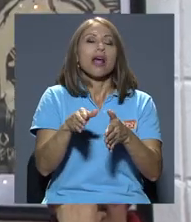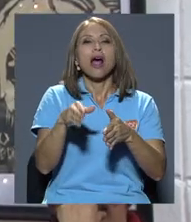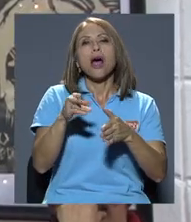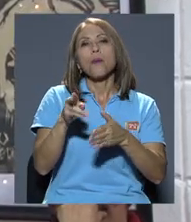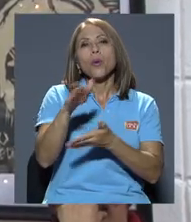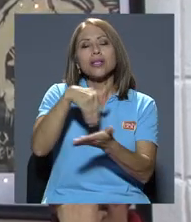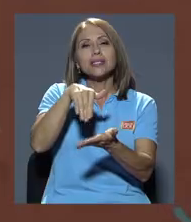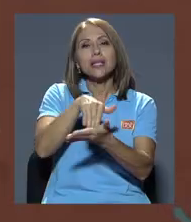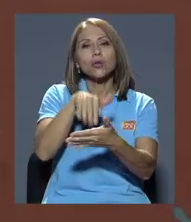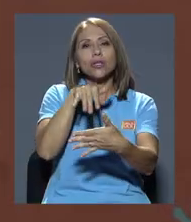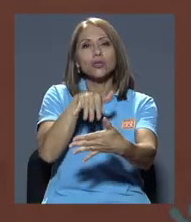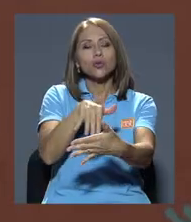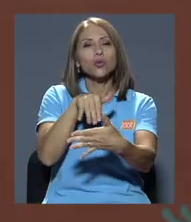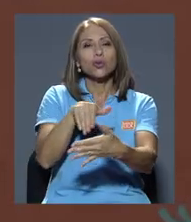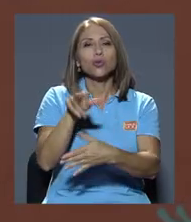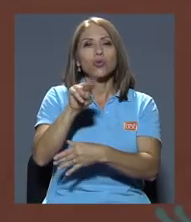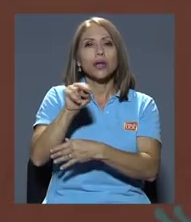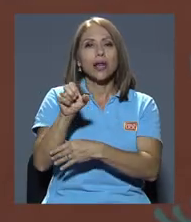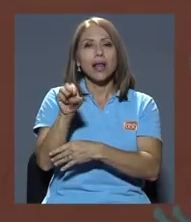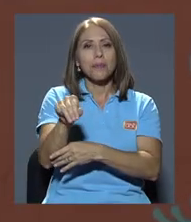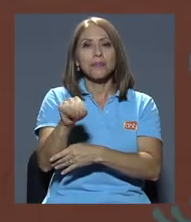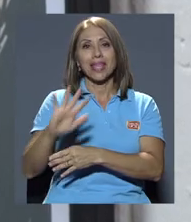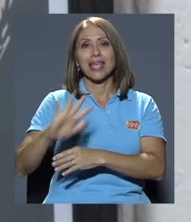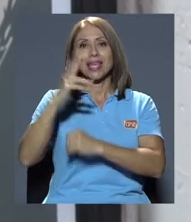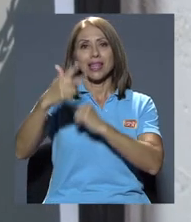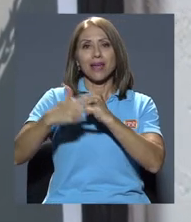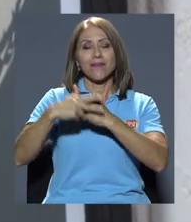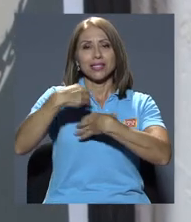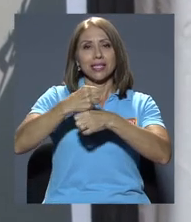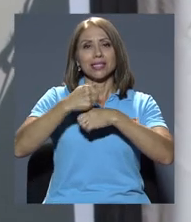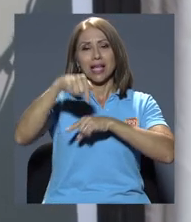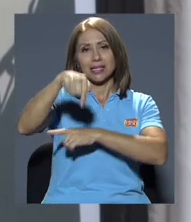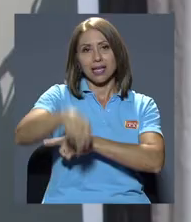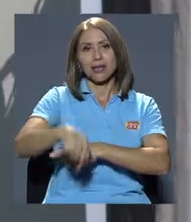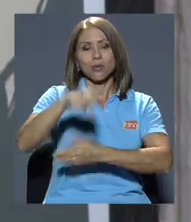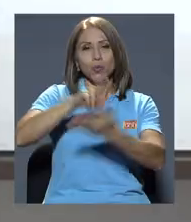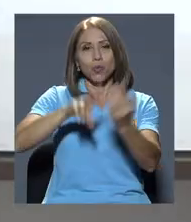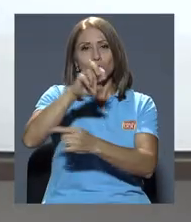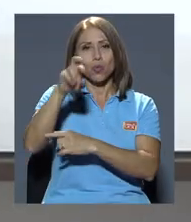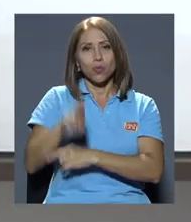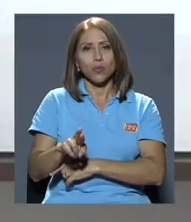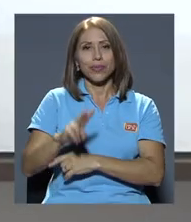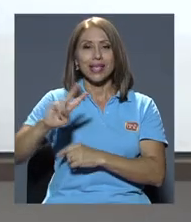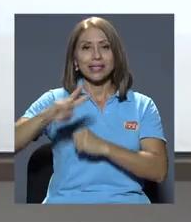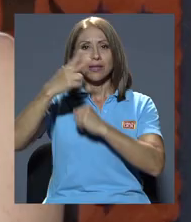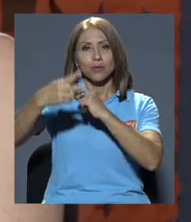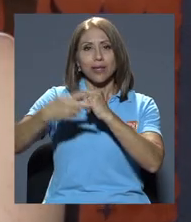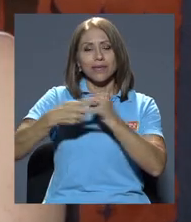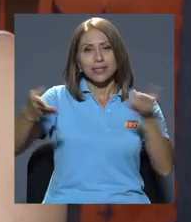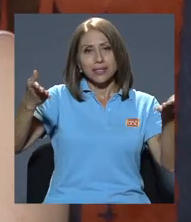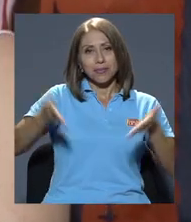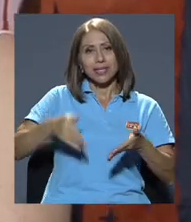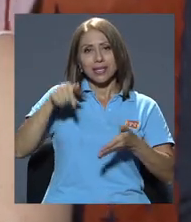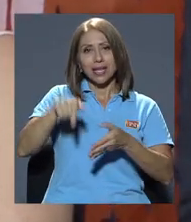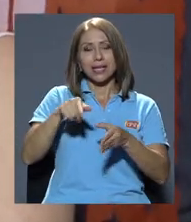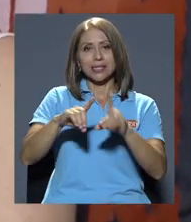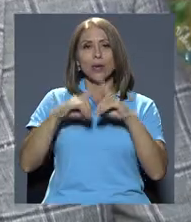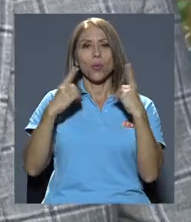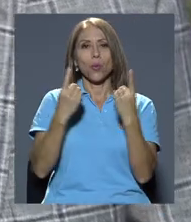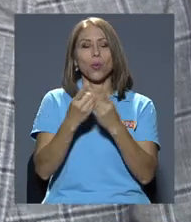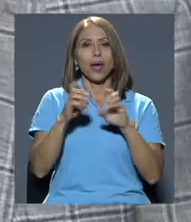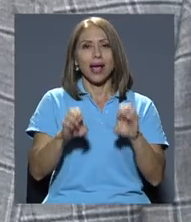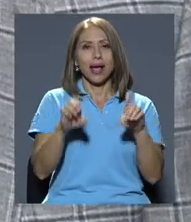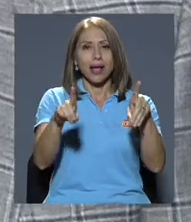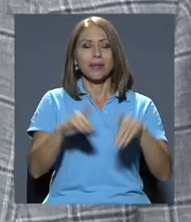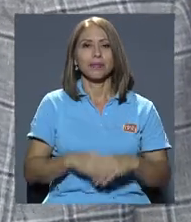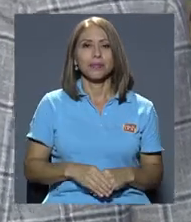la UNAM y esta es la 5ª vez que se realiza en la Universidad de Costa Rica y 2ª que se presenta en esta unidad académica. Lo que